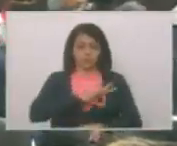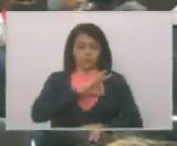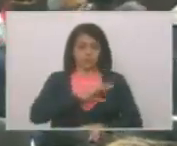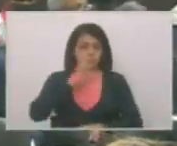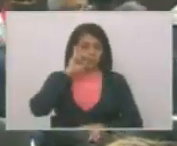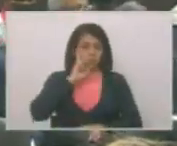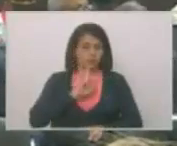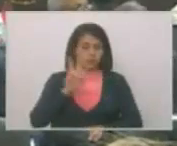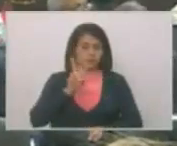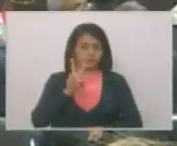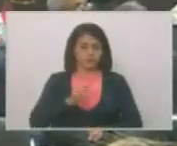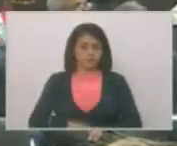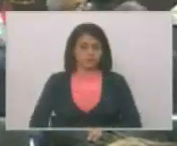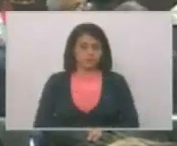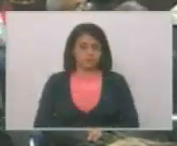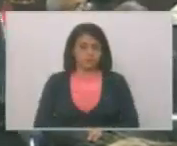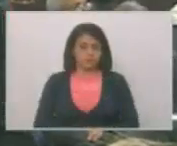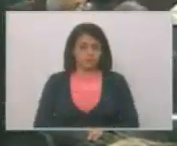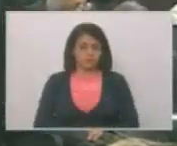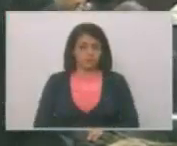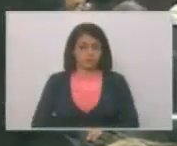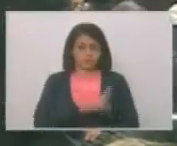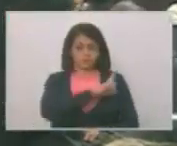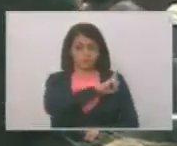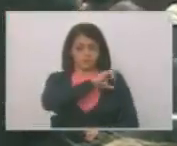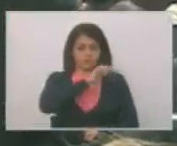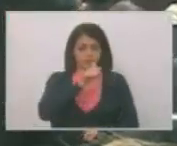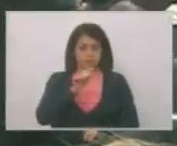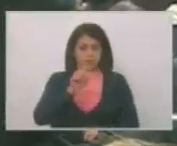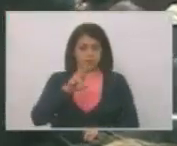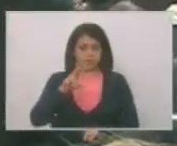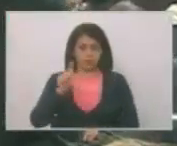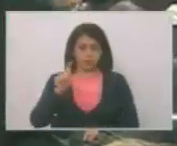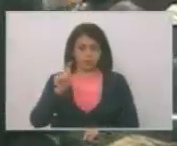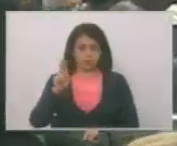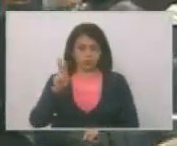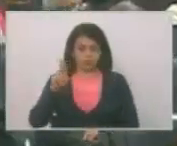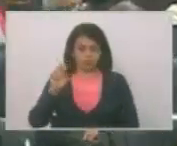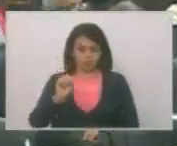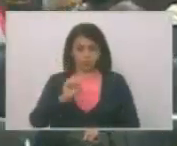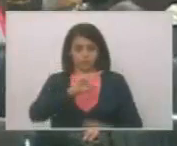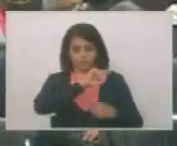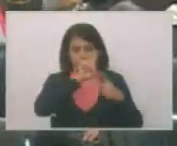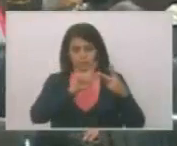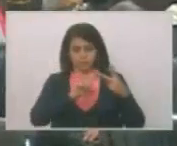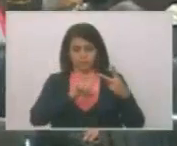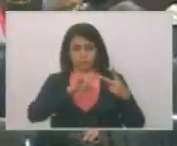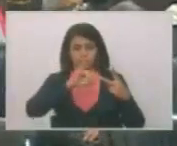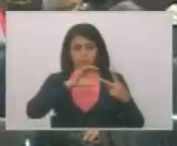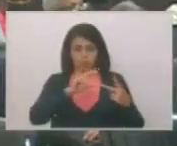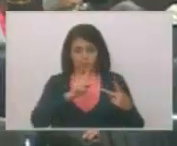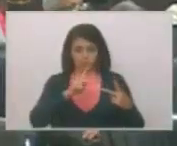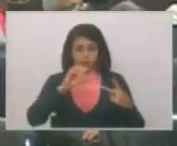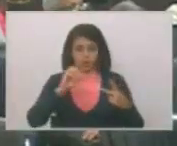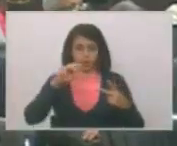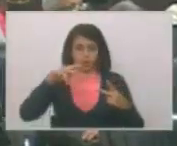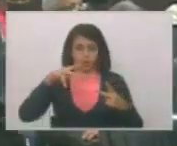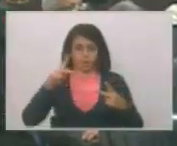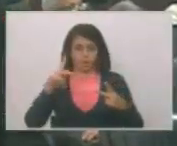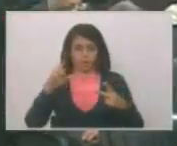de Venezuela, como el coronel Arturo Castillo Machés y el coronel Pompeyo Torrialba,